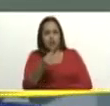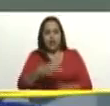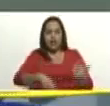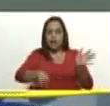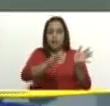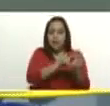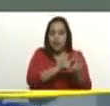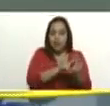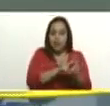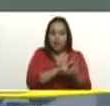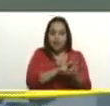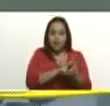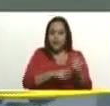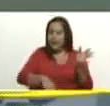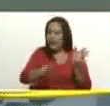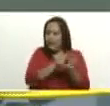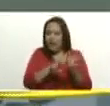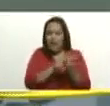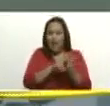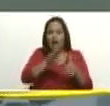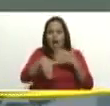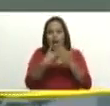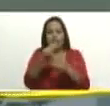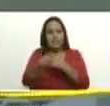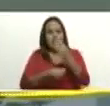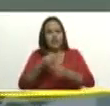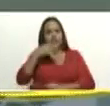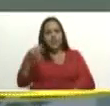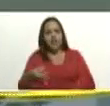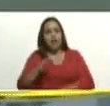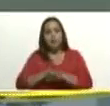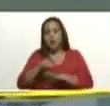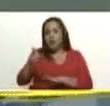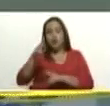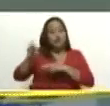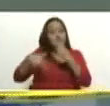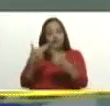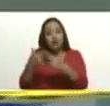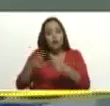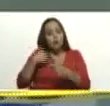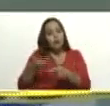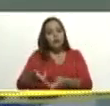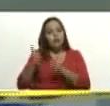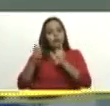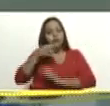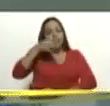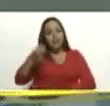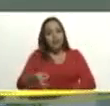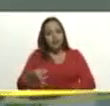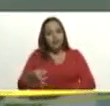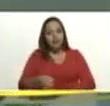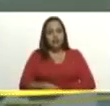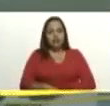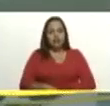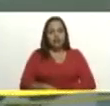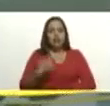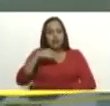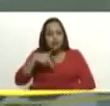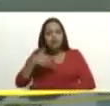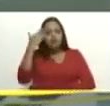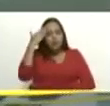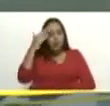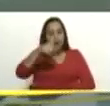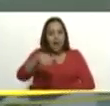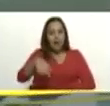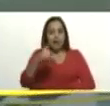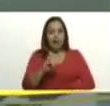repetir una y mil veces hasta convertirlo en verdad, porque jamás ese relato se convertirá en verdad. Y nos consta a todos los que estamos